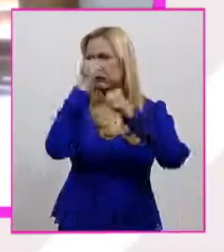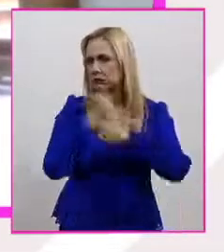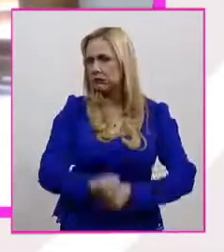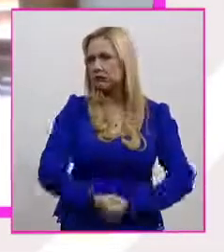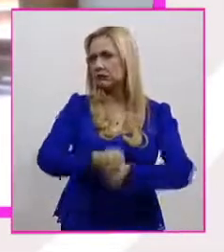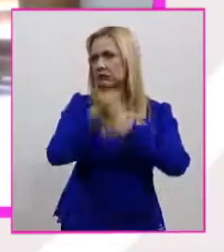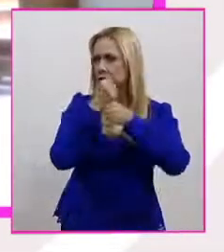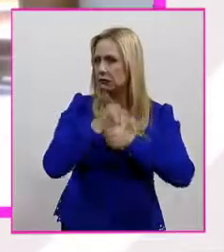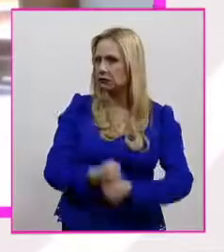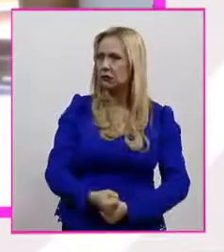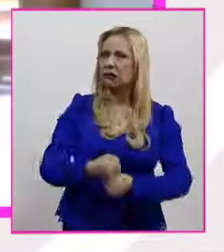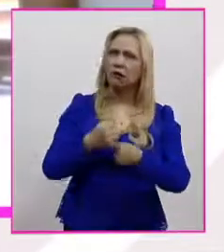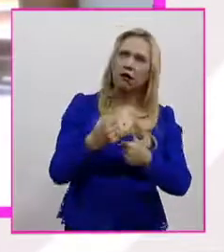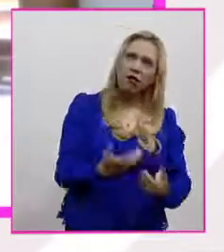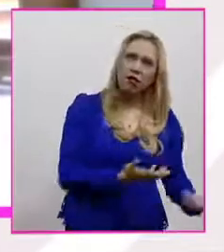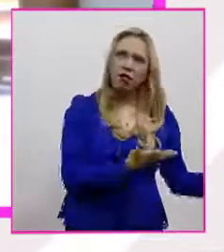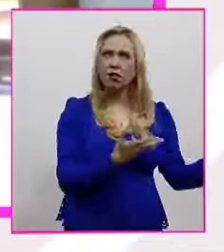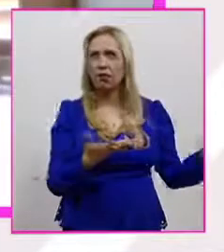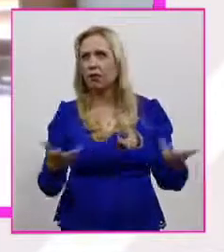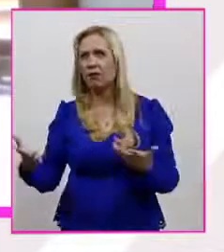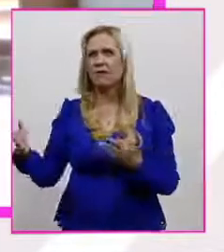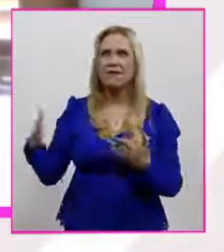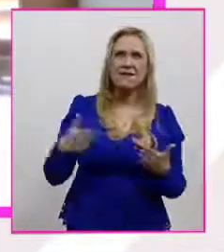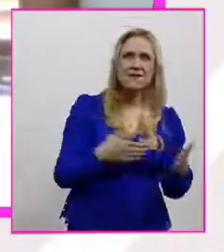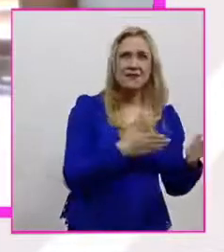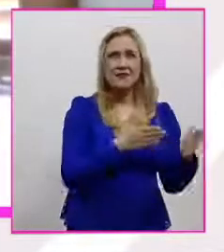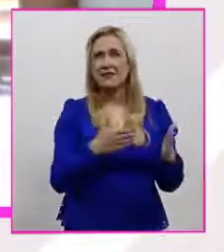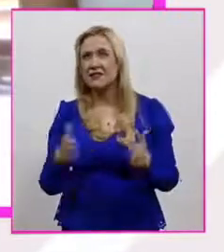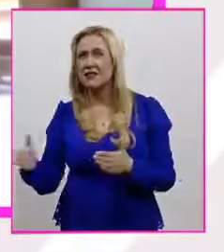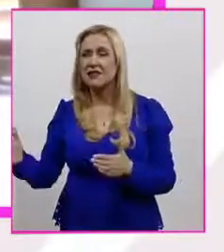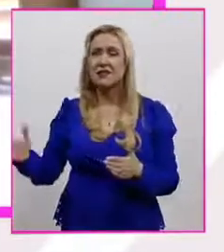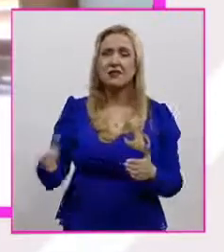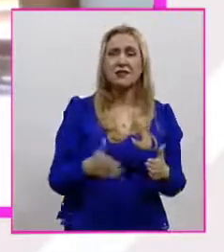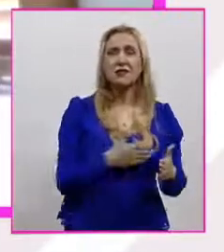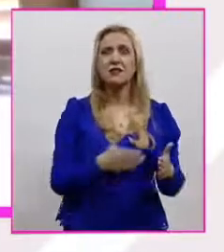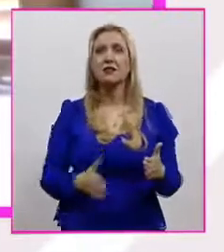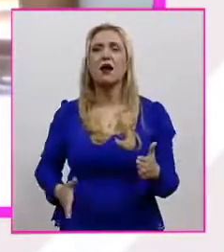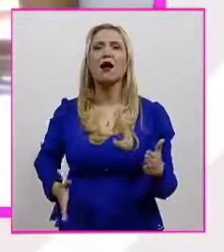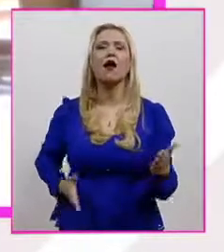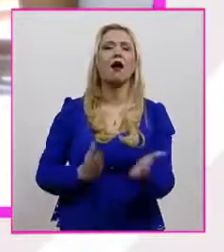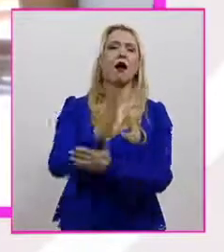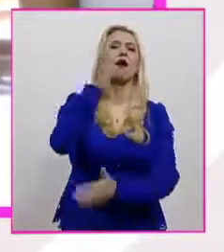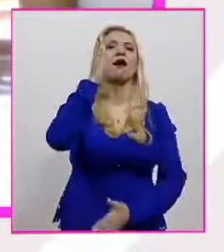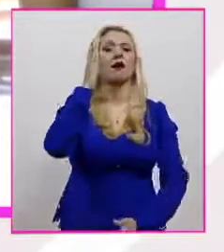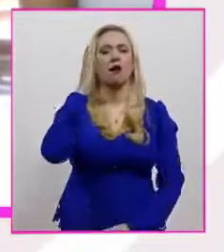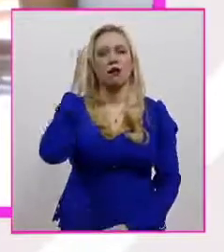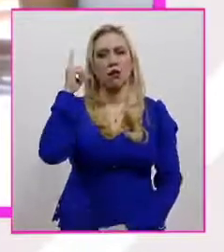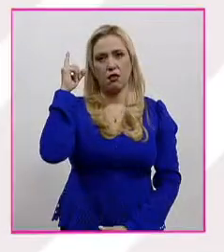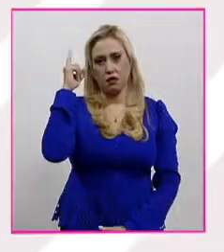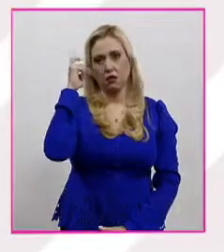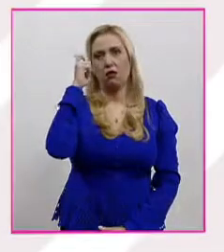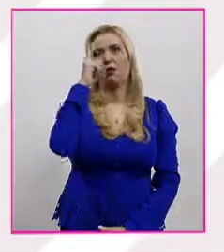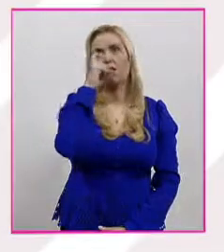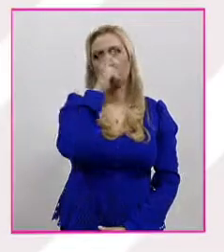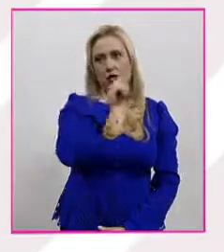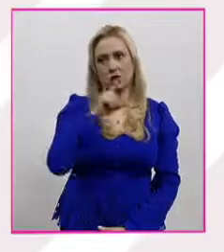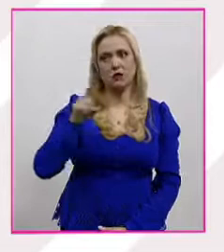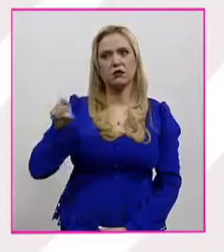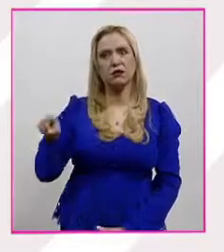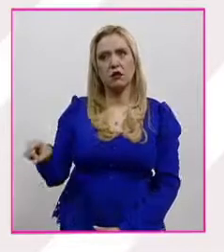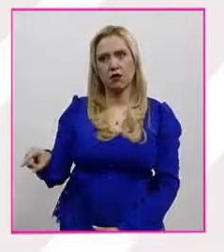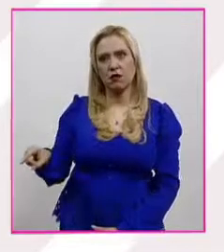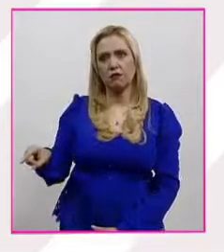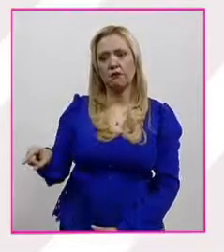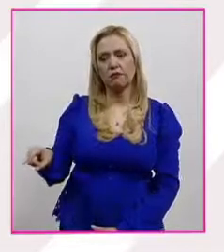sobrehumano. Y justo eso es porque tuvieron que remontar una serie de obstáculos que, como bien señala Ale, son estructurales,